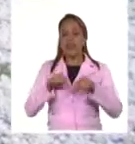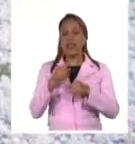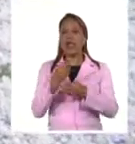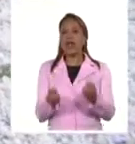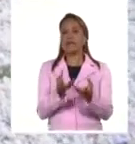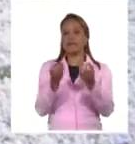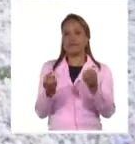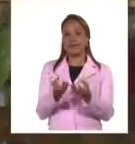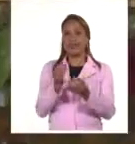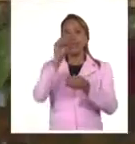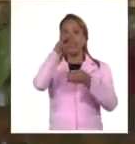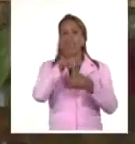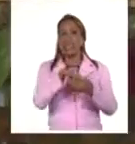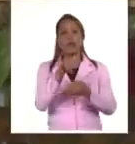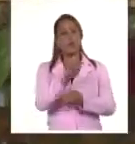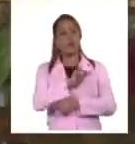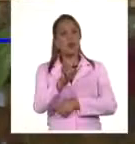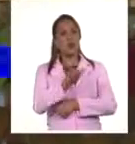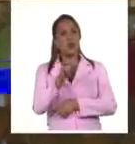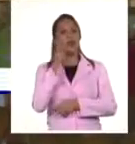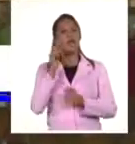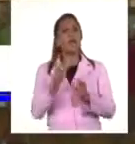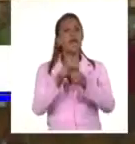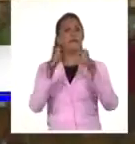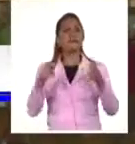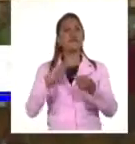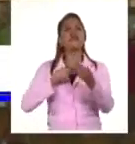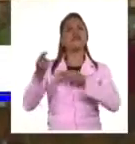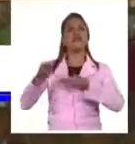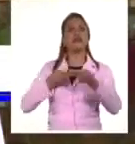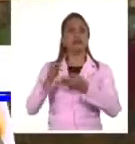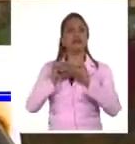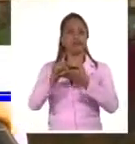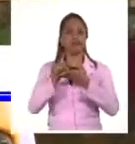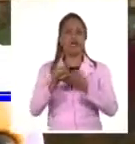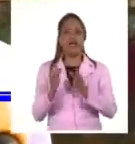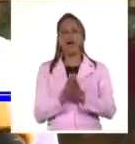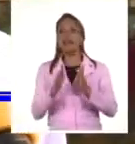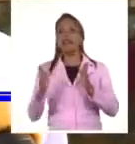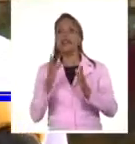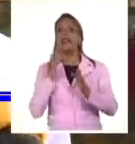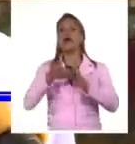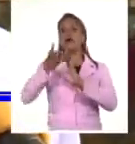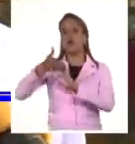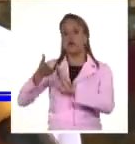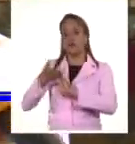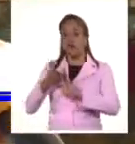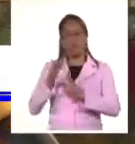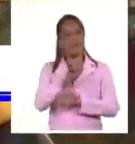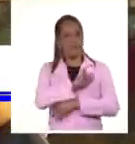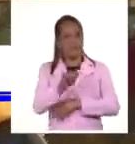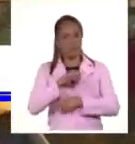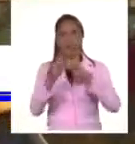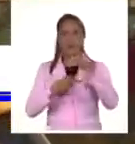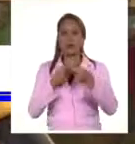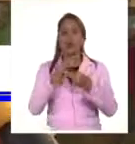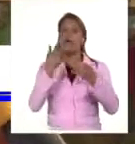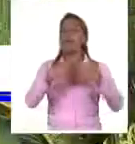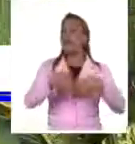del objeto social hemos ampliado nuestro servicio hasta el área de la construcción. Incluso